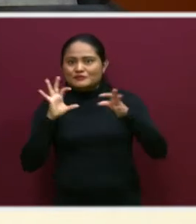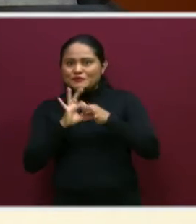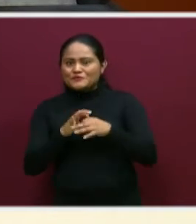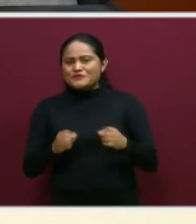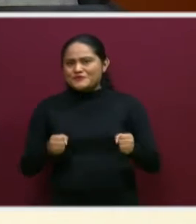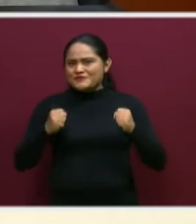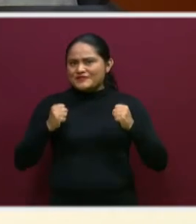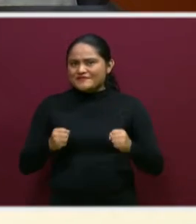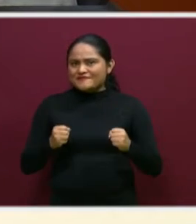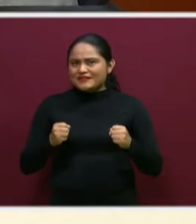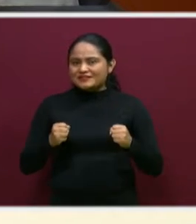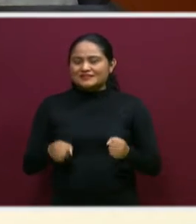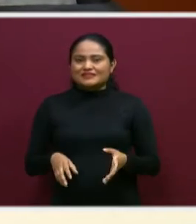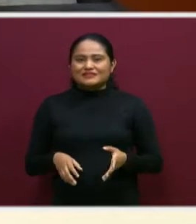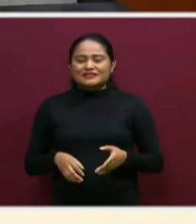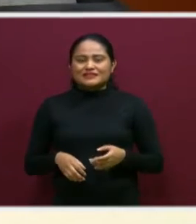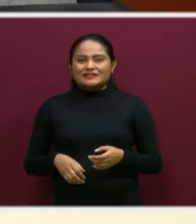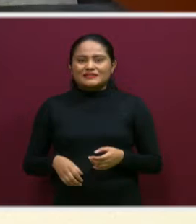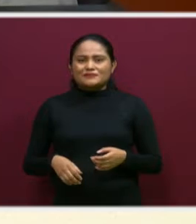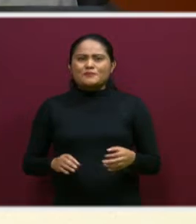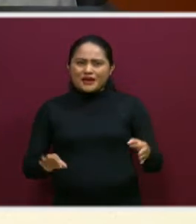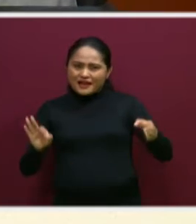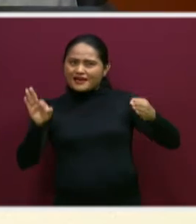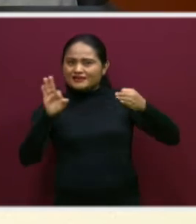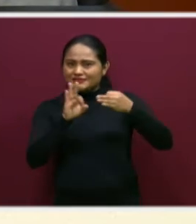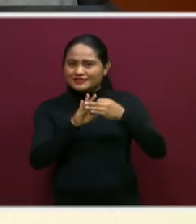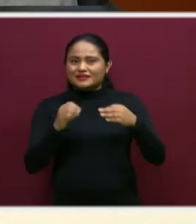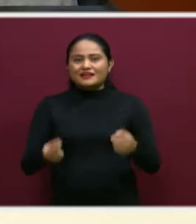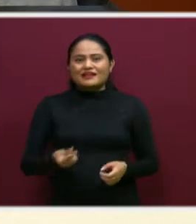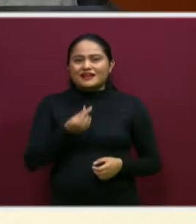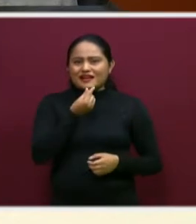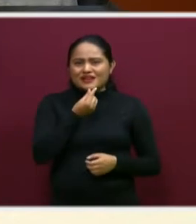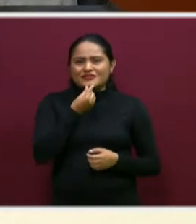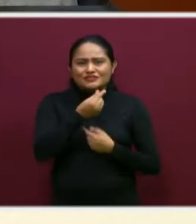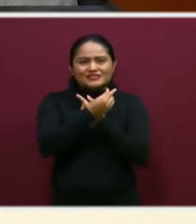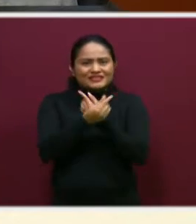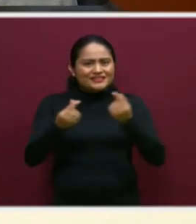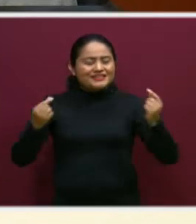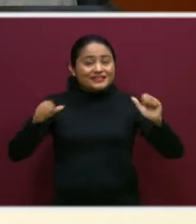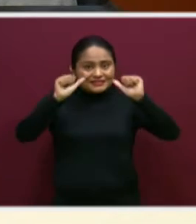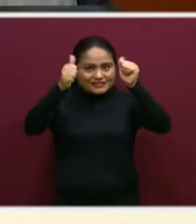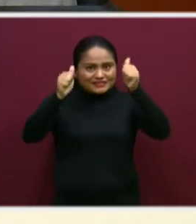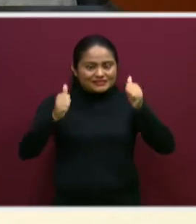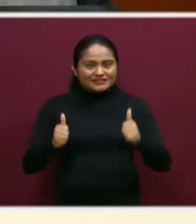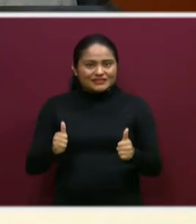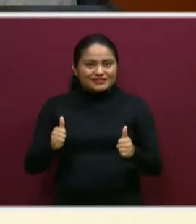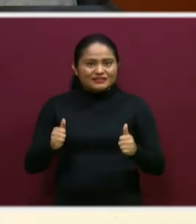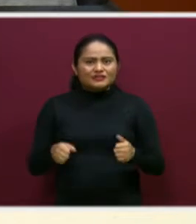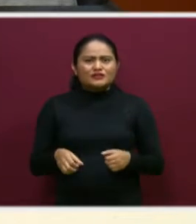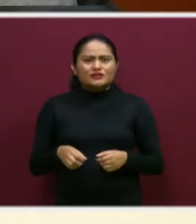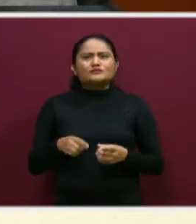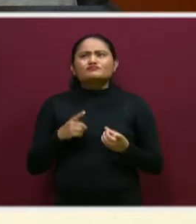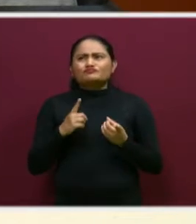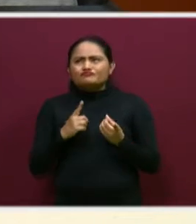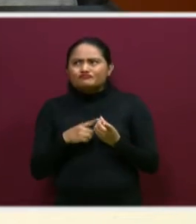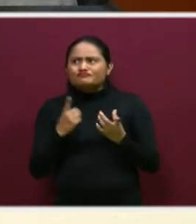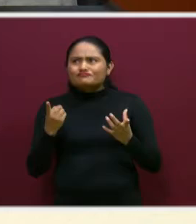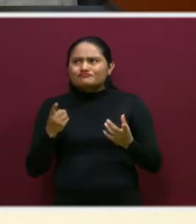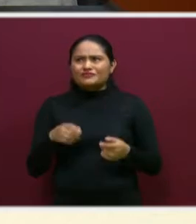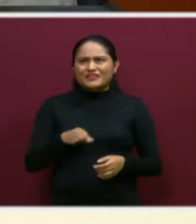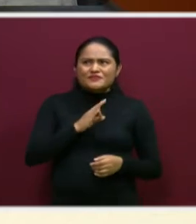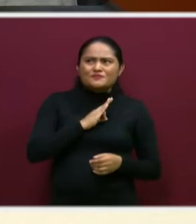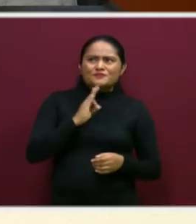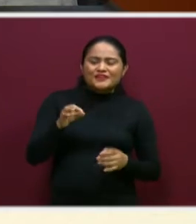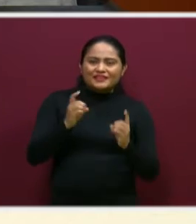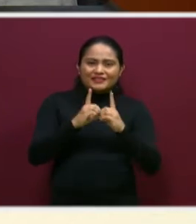verano acercando a los niños y las niñas con las ciencias y las artes en donde pueden desarrollar sus capacidades explorar nuevos